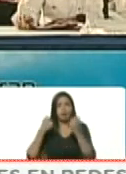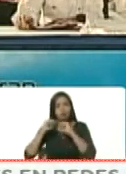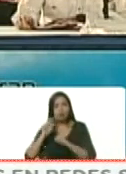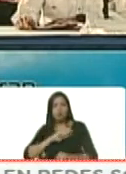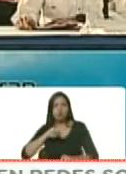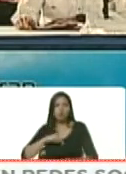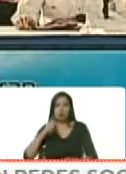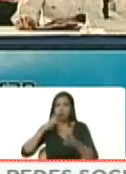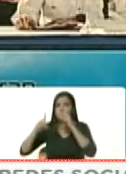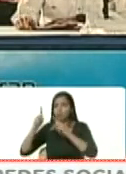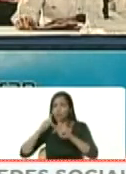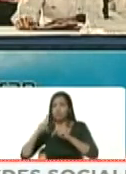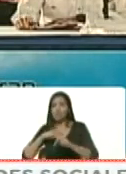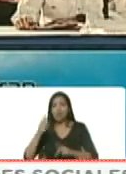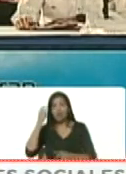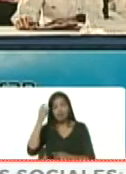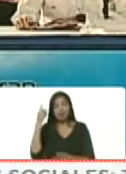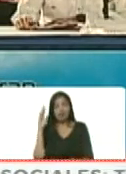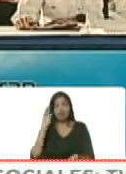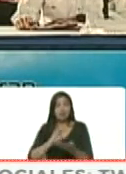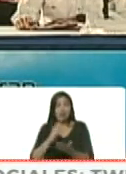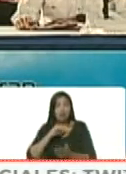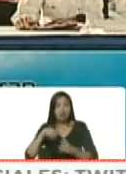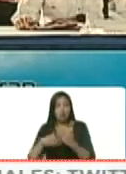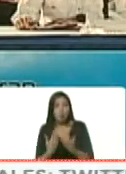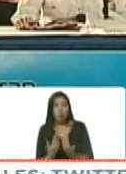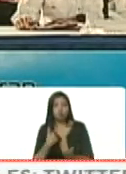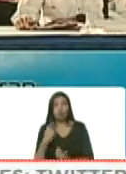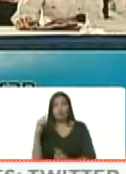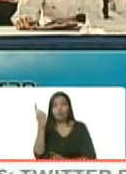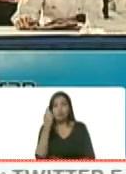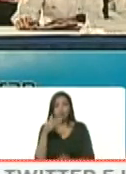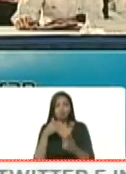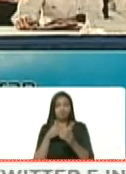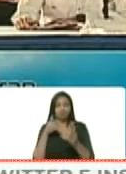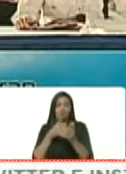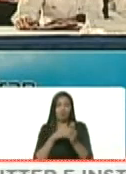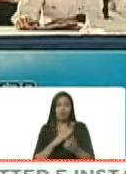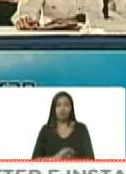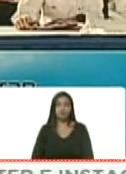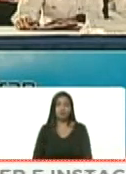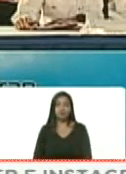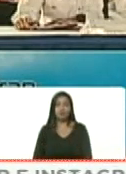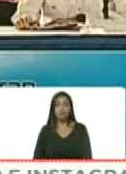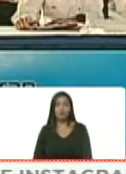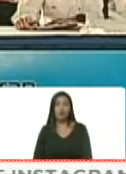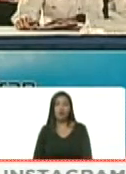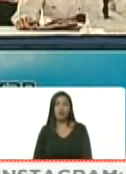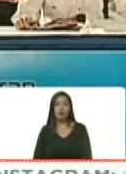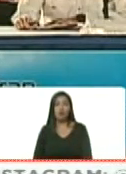política. Es la idea central que estamos trabajando en Barbados. Y la idea de tener